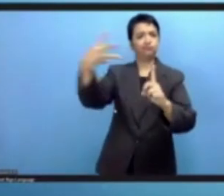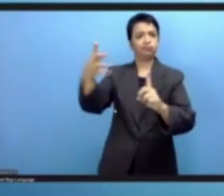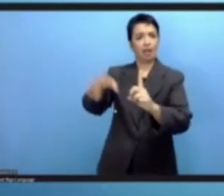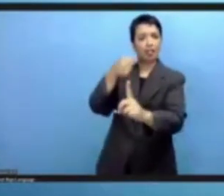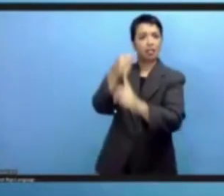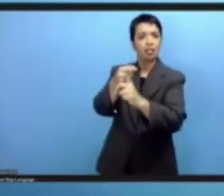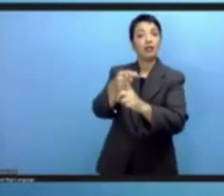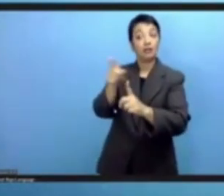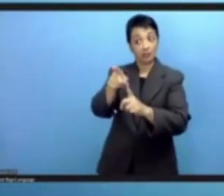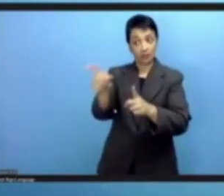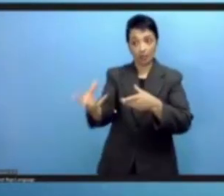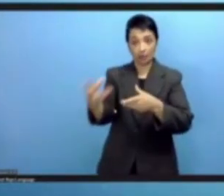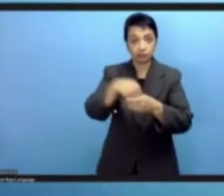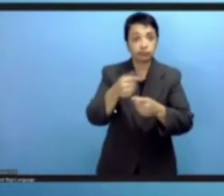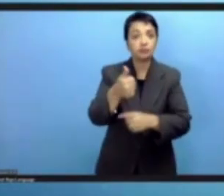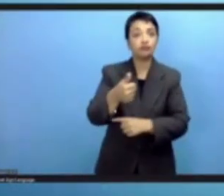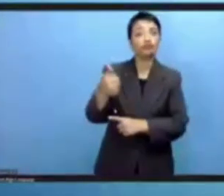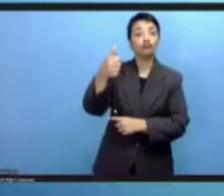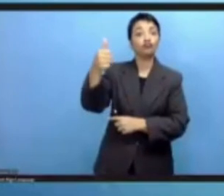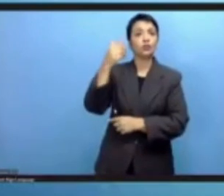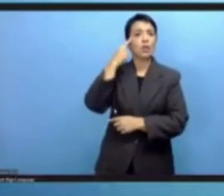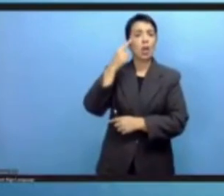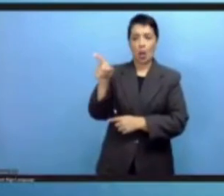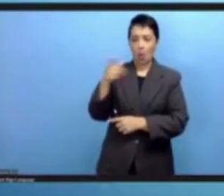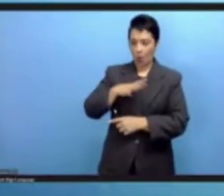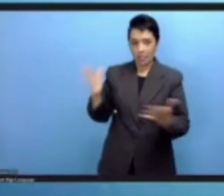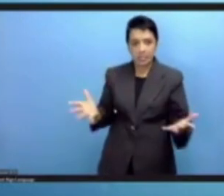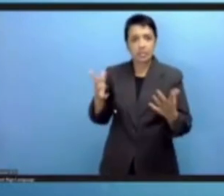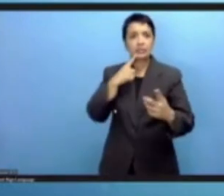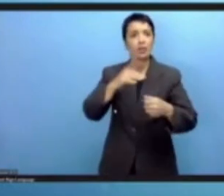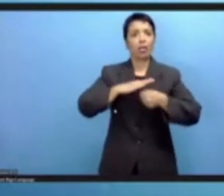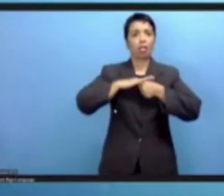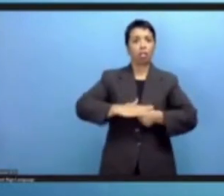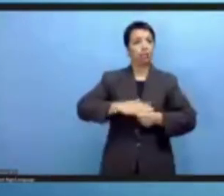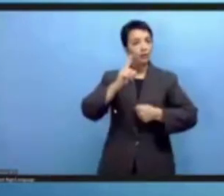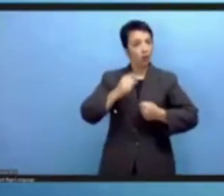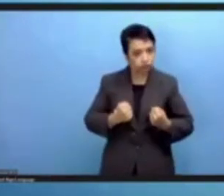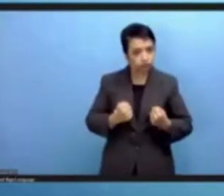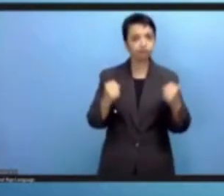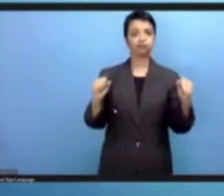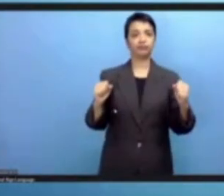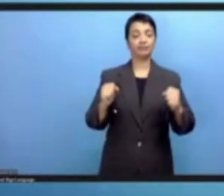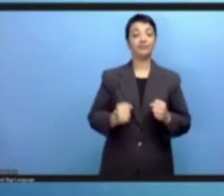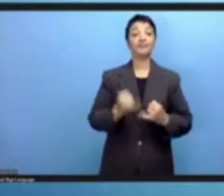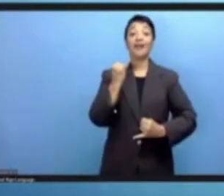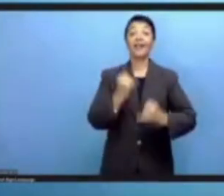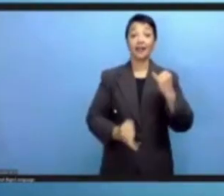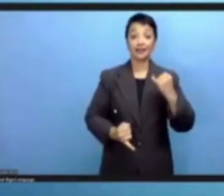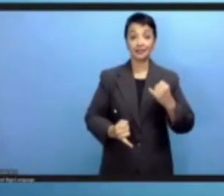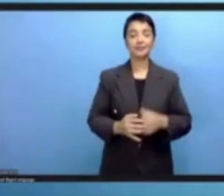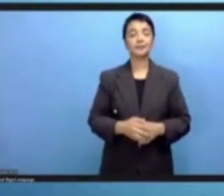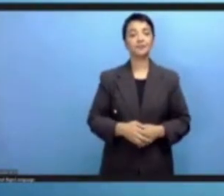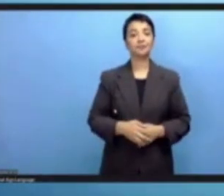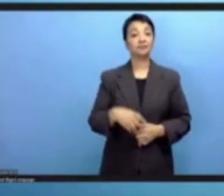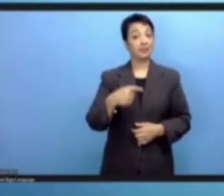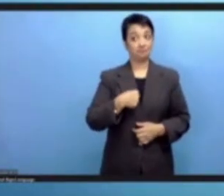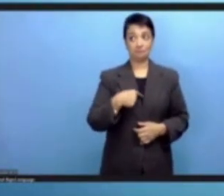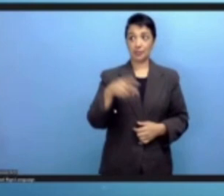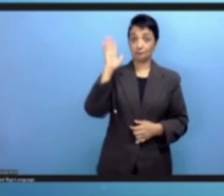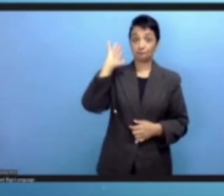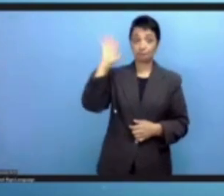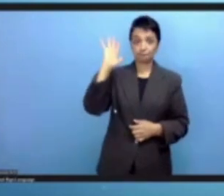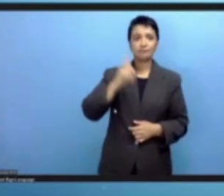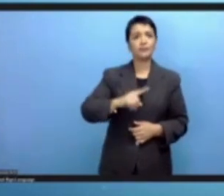las conversaciones correspondientes protegiendo sus derechos a la vida libertades expresión y estamos constantemente bajo ataque